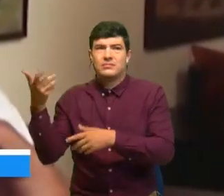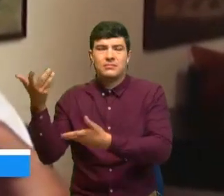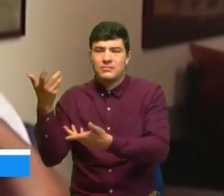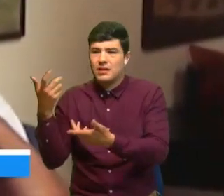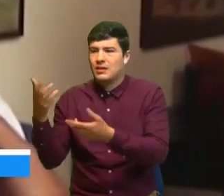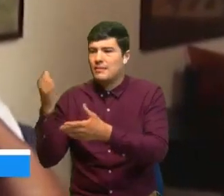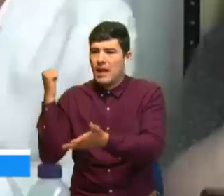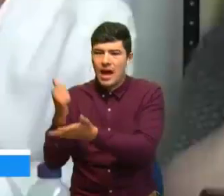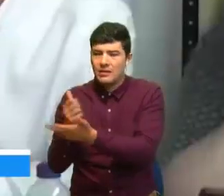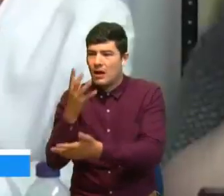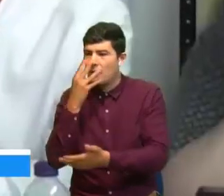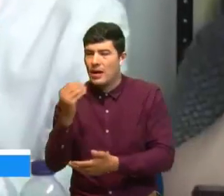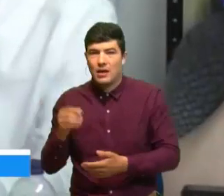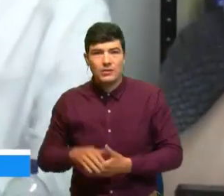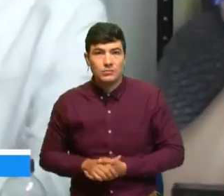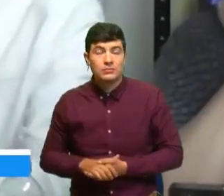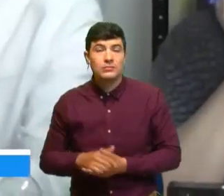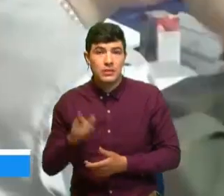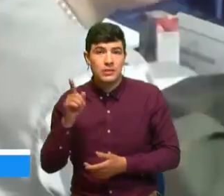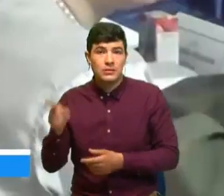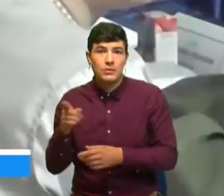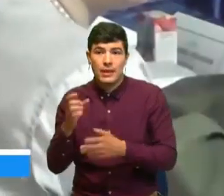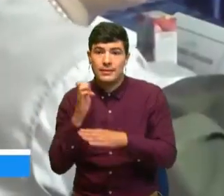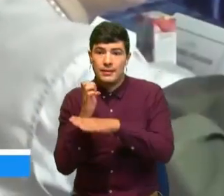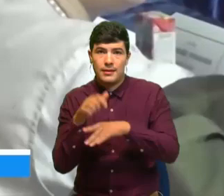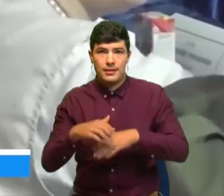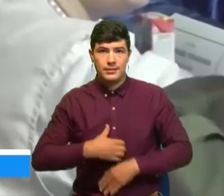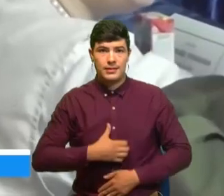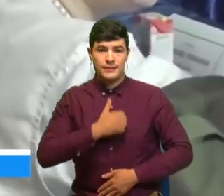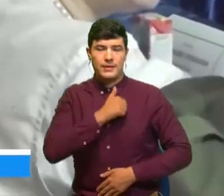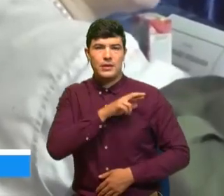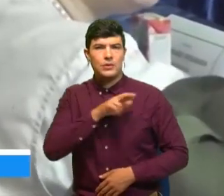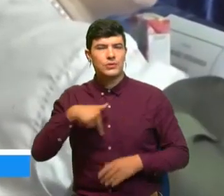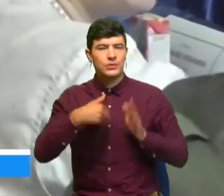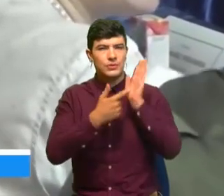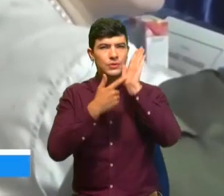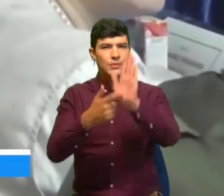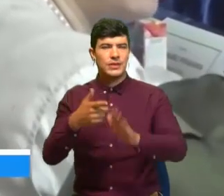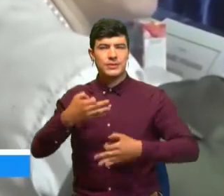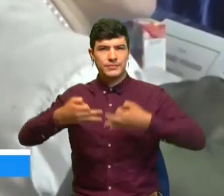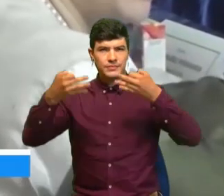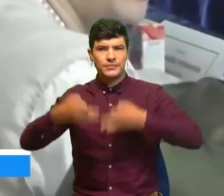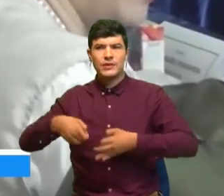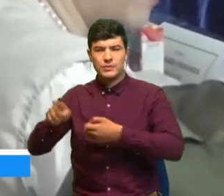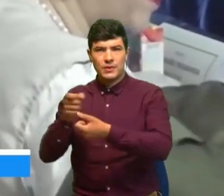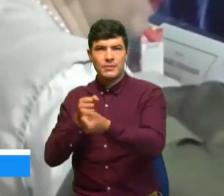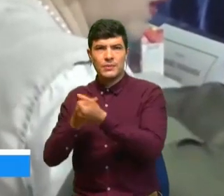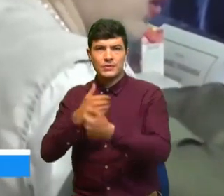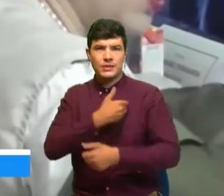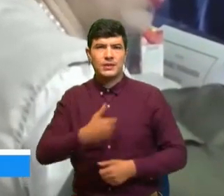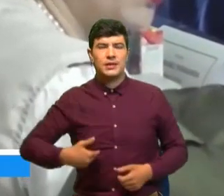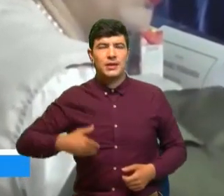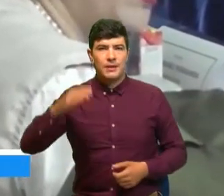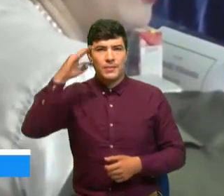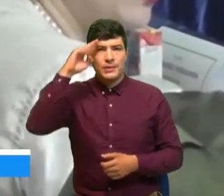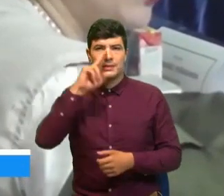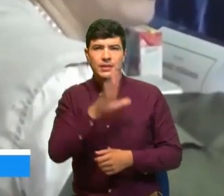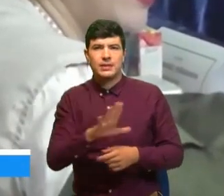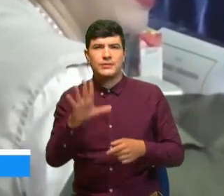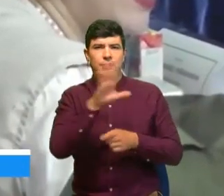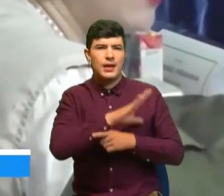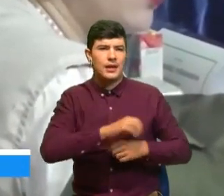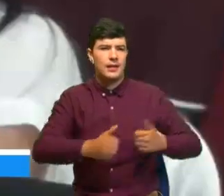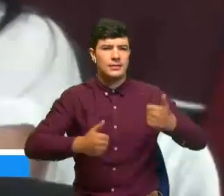de las entidades de civiles que estamos mostrando el que la convicción del presidente está la policía está el